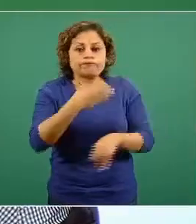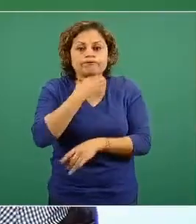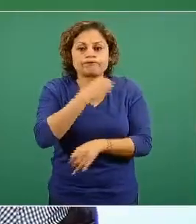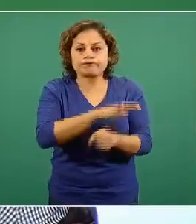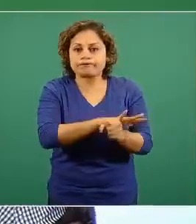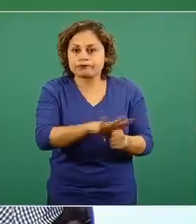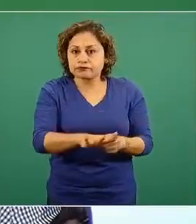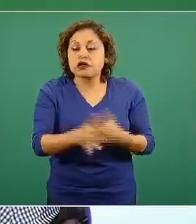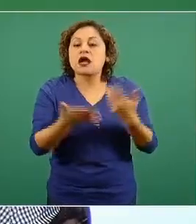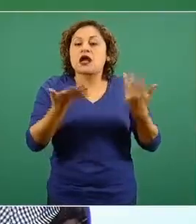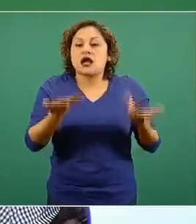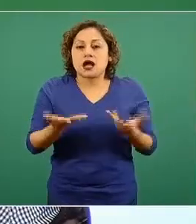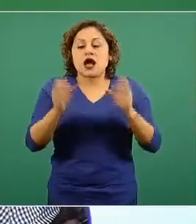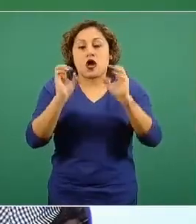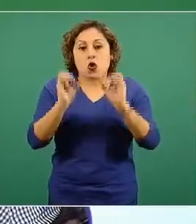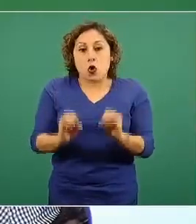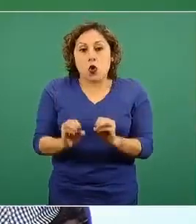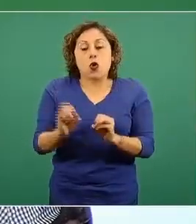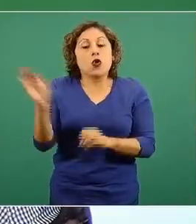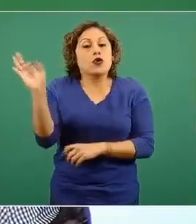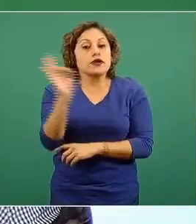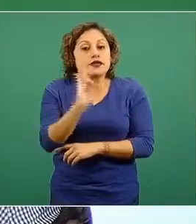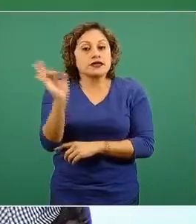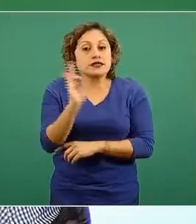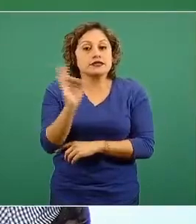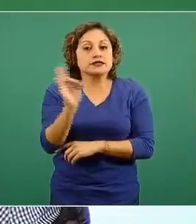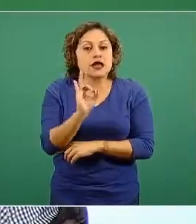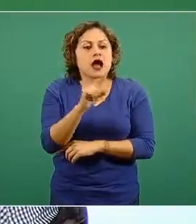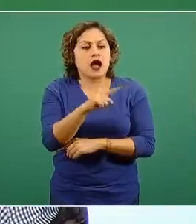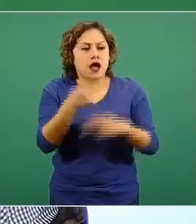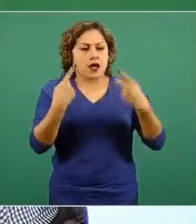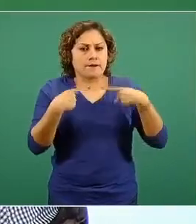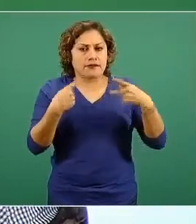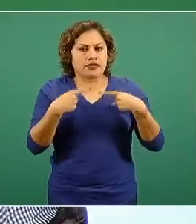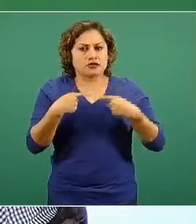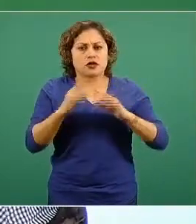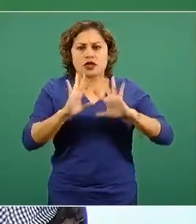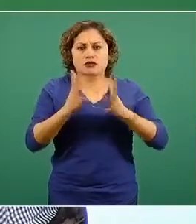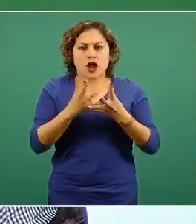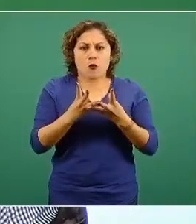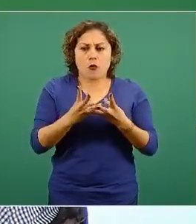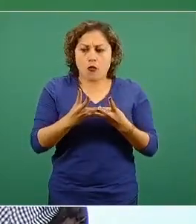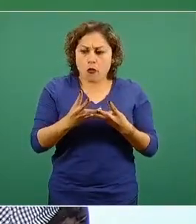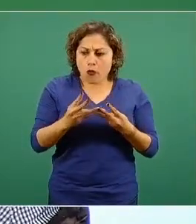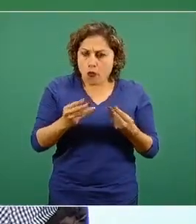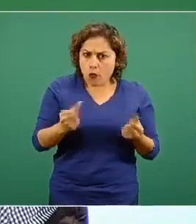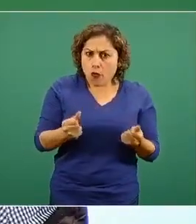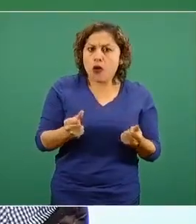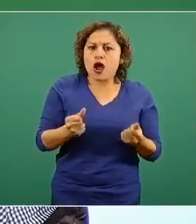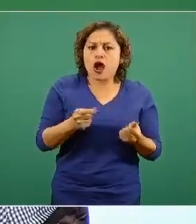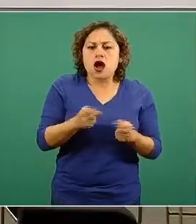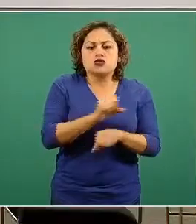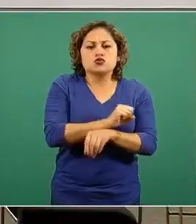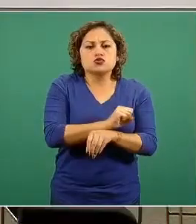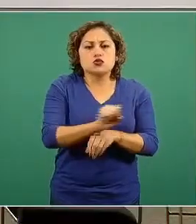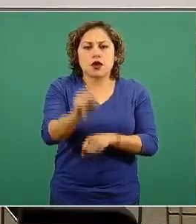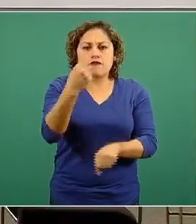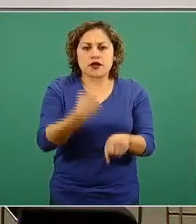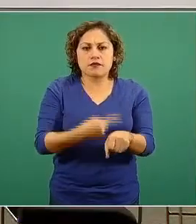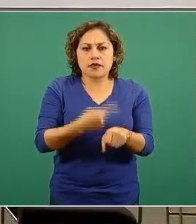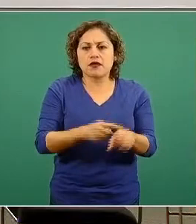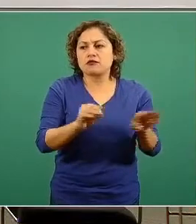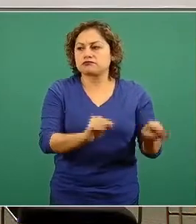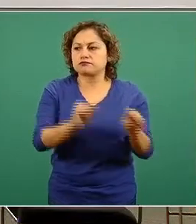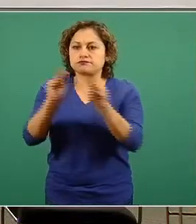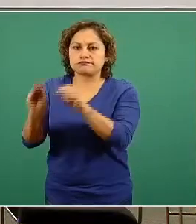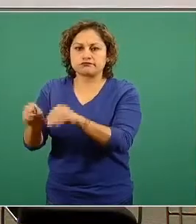o en este caso los servicios prehospitalarios que funcionan a través de los diferentes servicios de ambulancias, conociendo